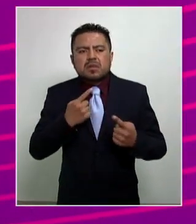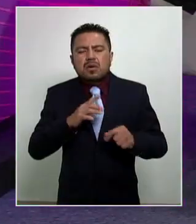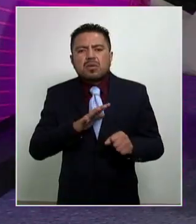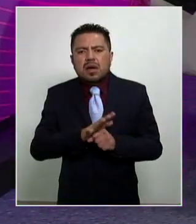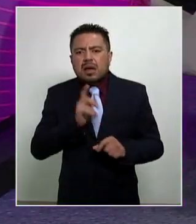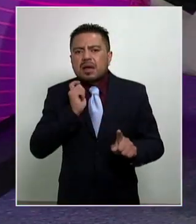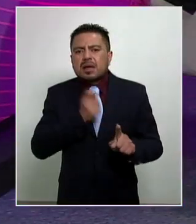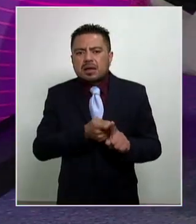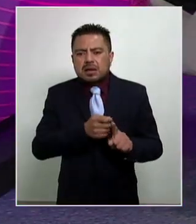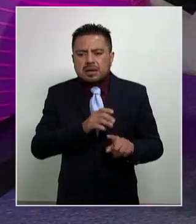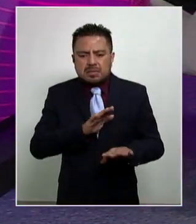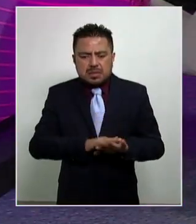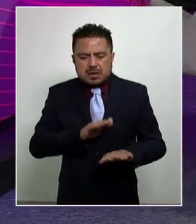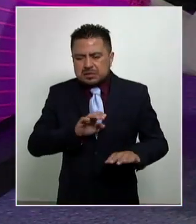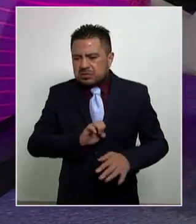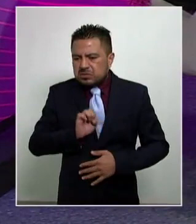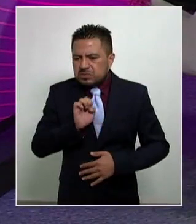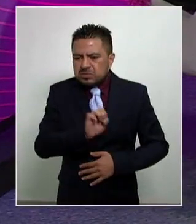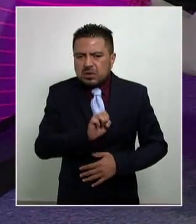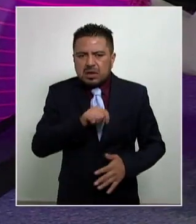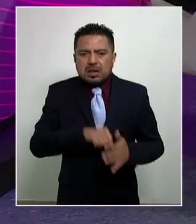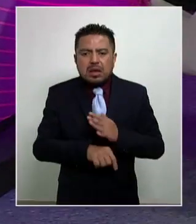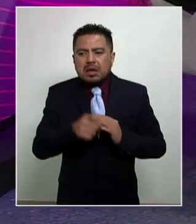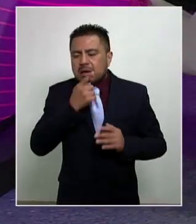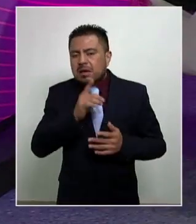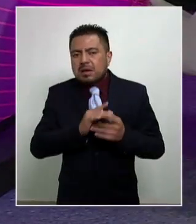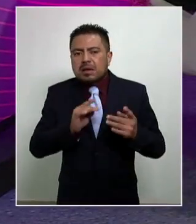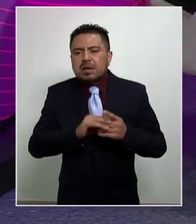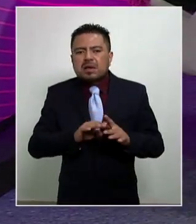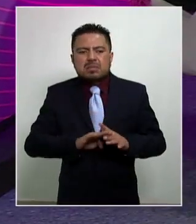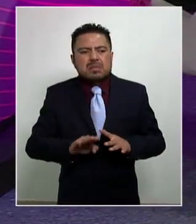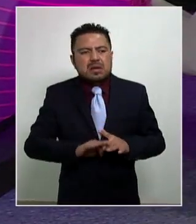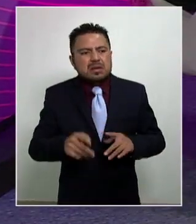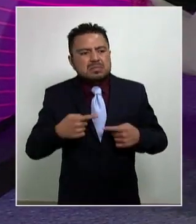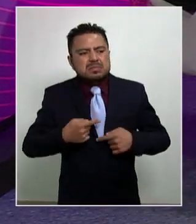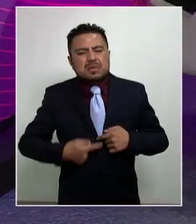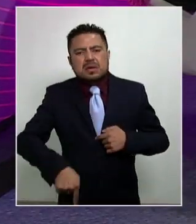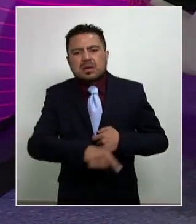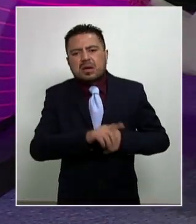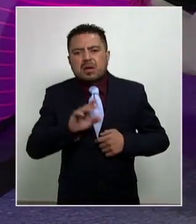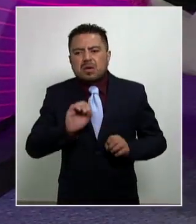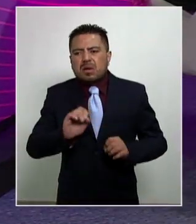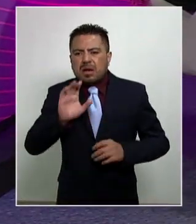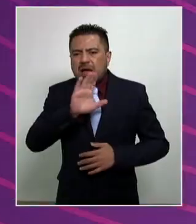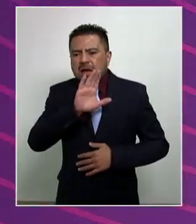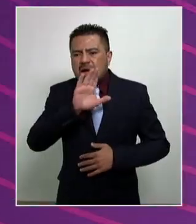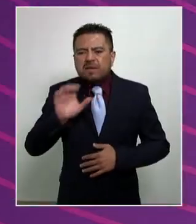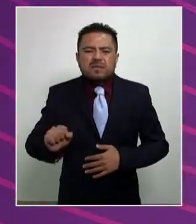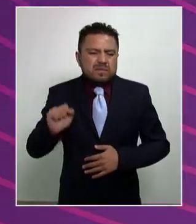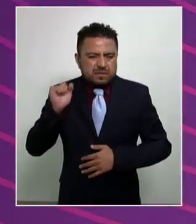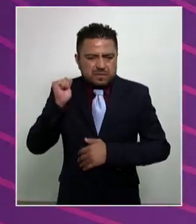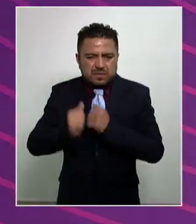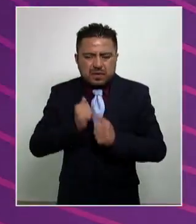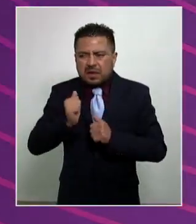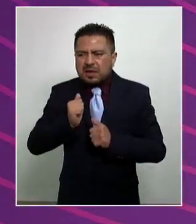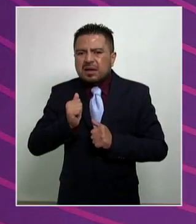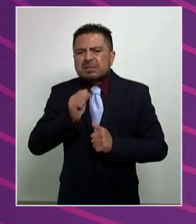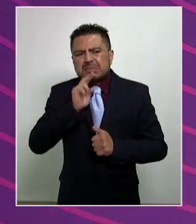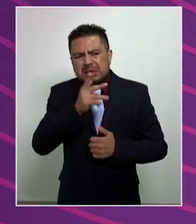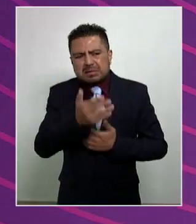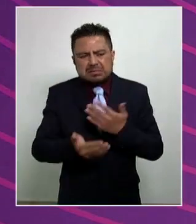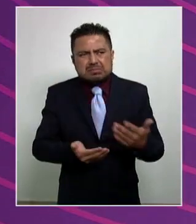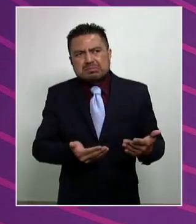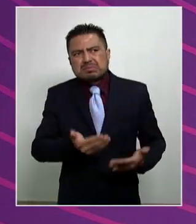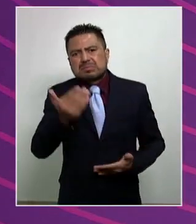este desdén o este odio racional de decir esos migrantes, ¿no? Esos africanos que vienen a hacer aquí, ya que los regresen.